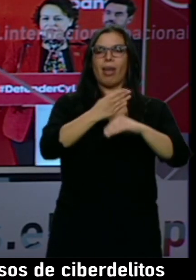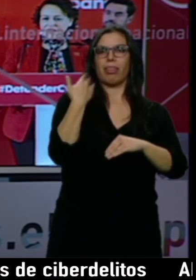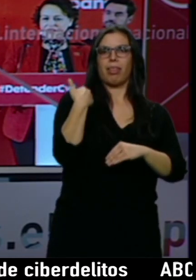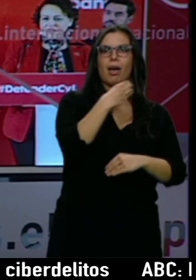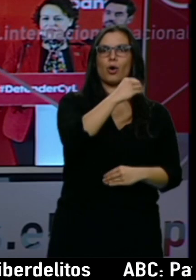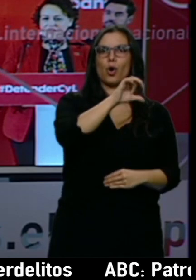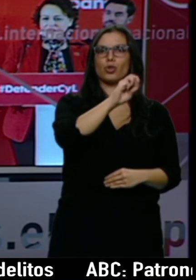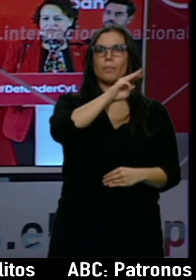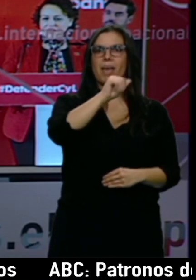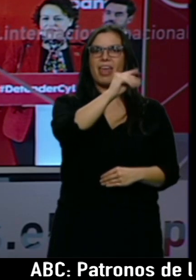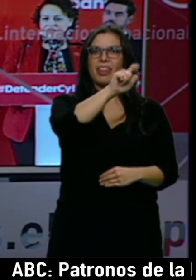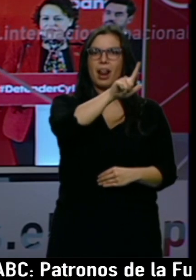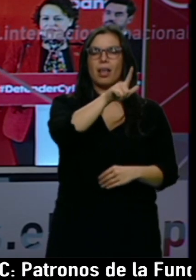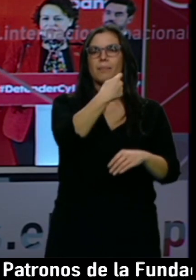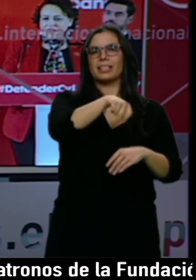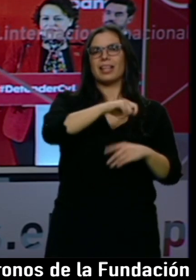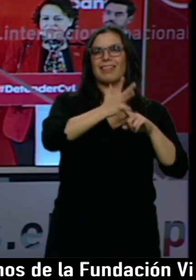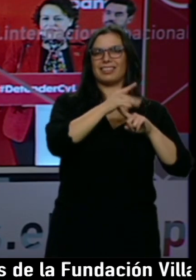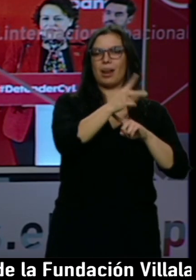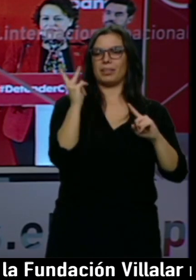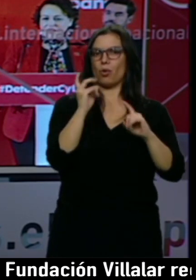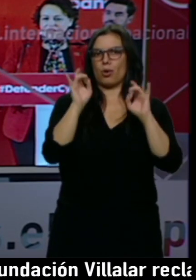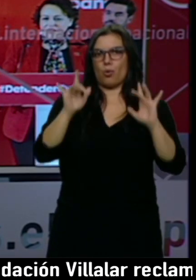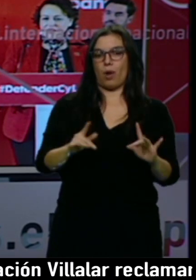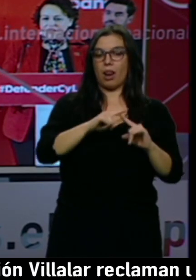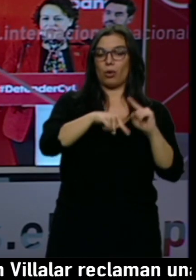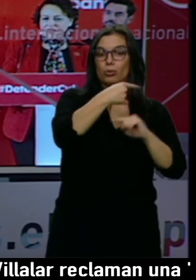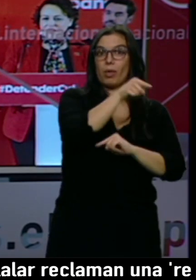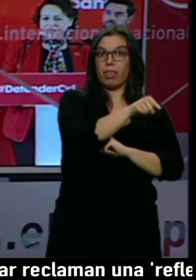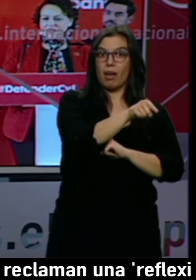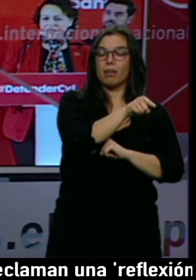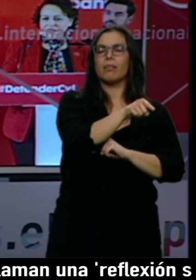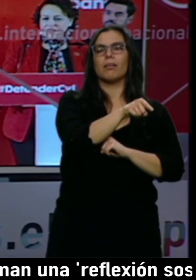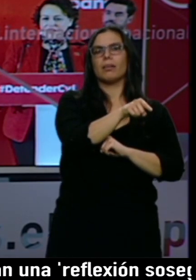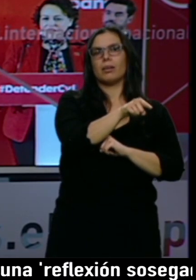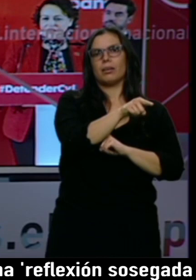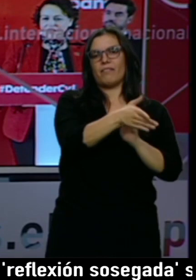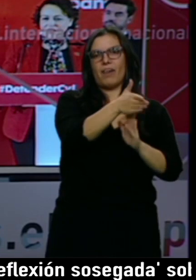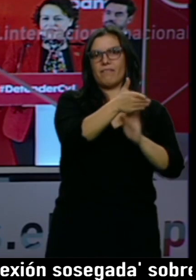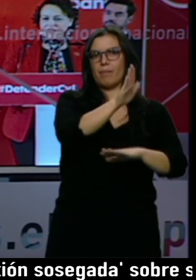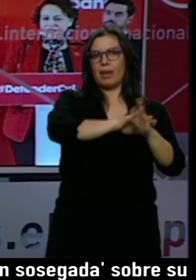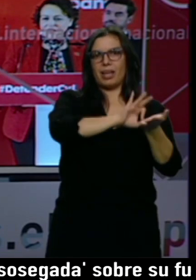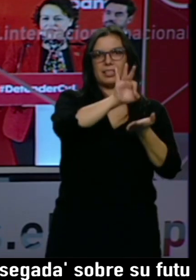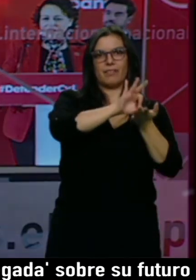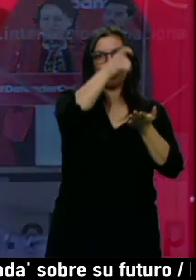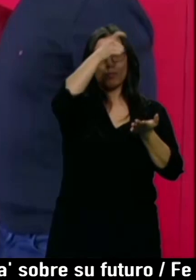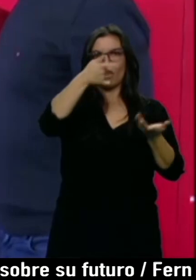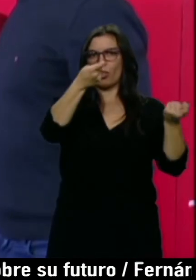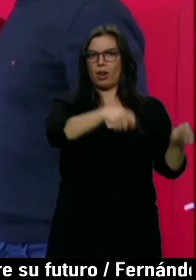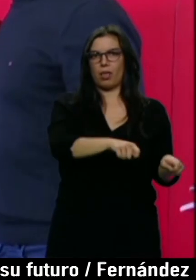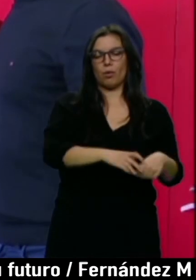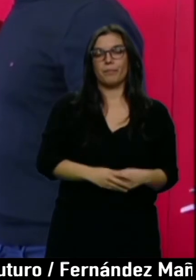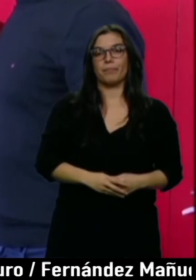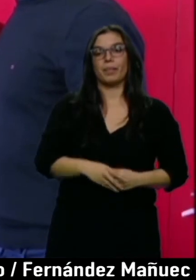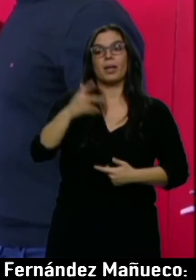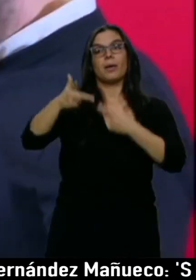como presidenta de Castilla-La Mancha y de las que ha asegurado llevaron al cierre de servicios en el medio rural. En Benavente,